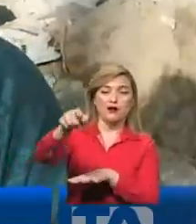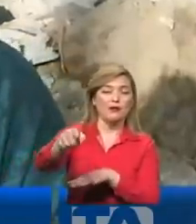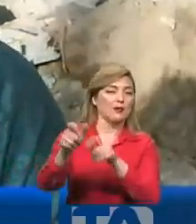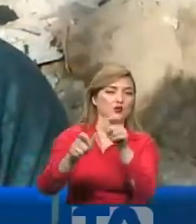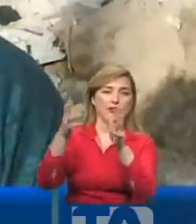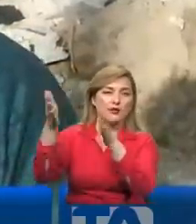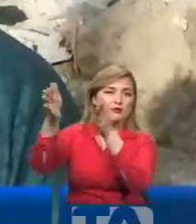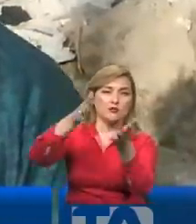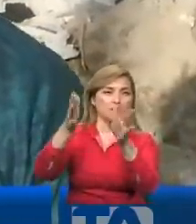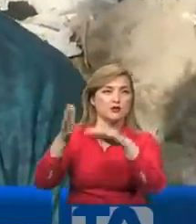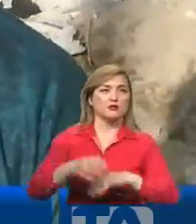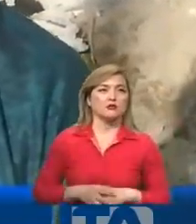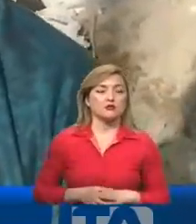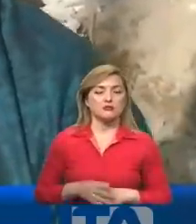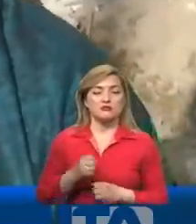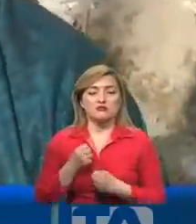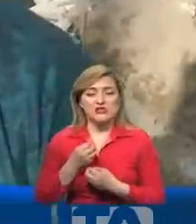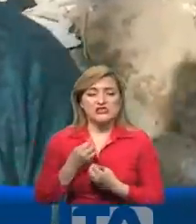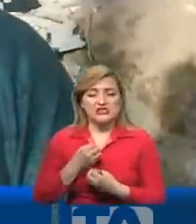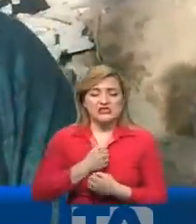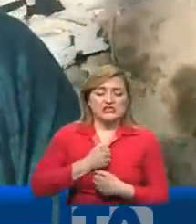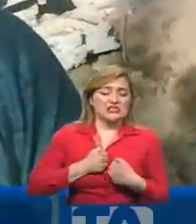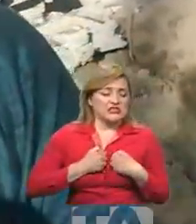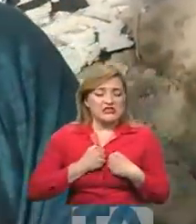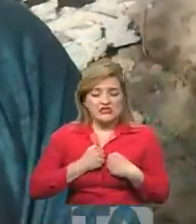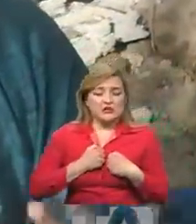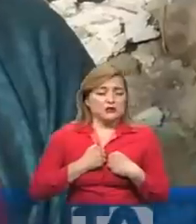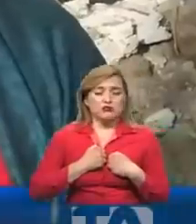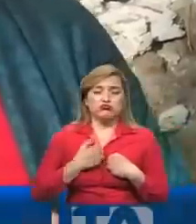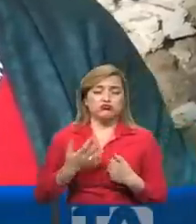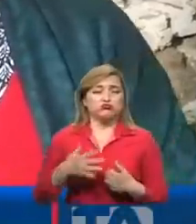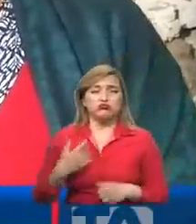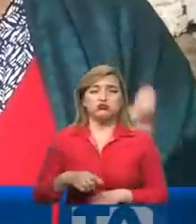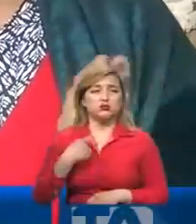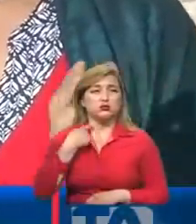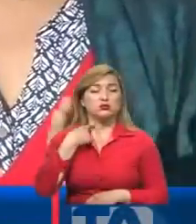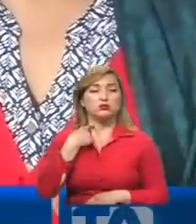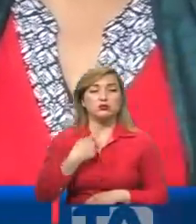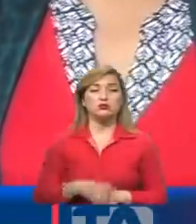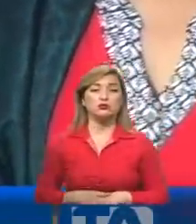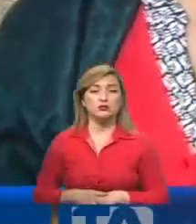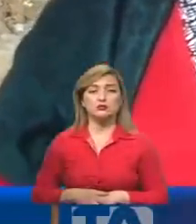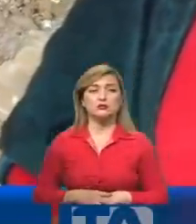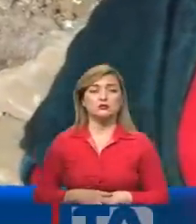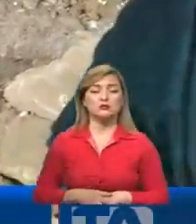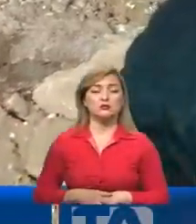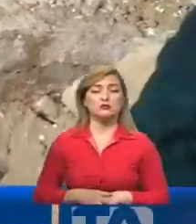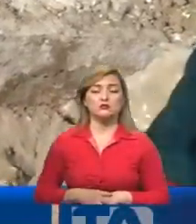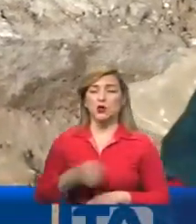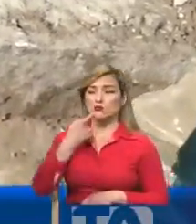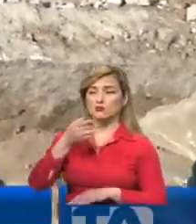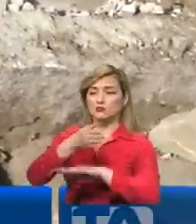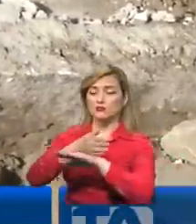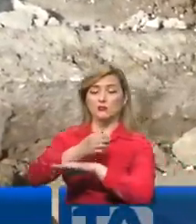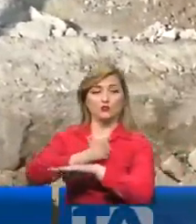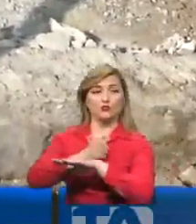palabras para expresarme porque es terrible lo que pasó. Ahora, ustedes nos comentaban que ya le habían dicho hace más o menos un mes a